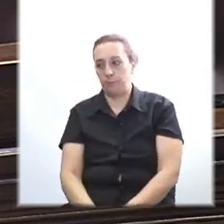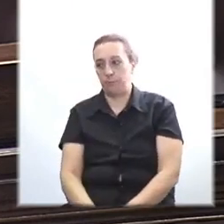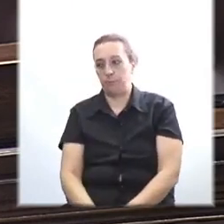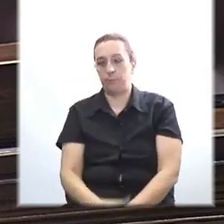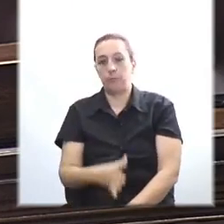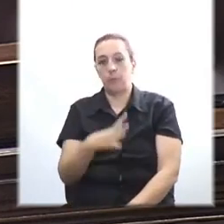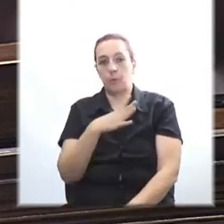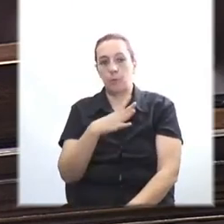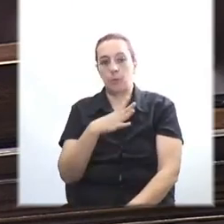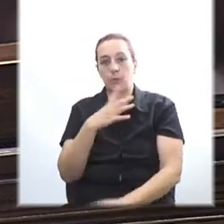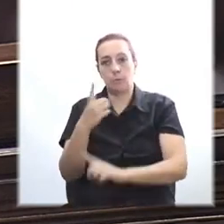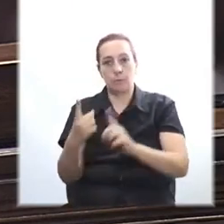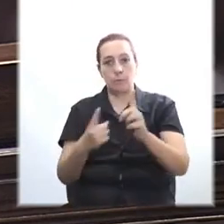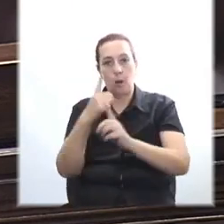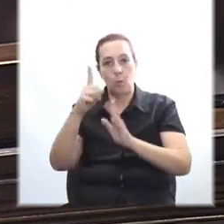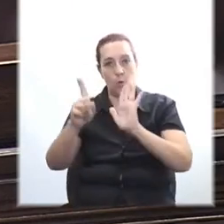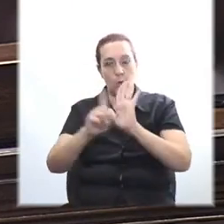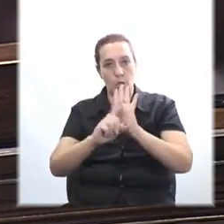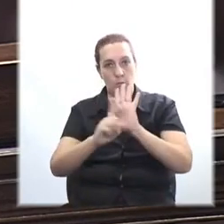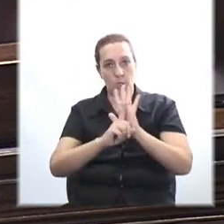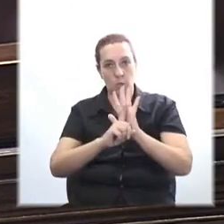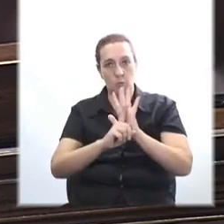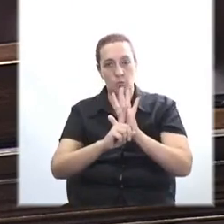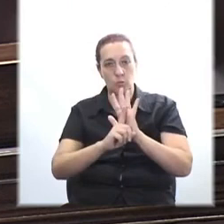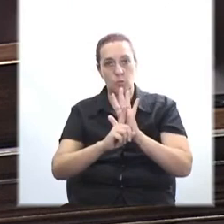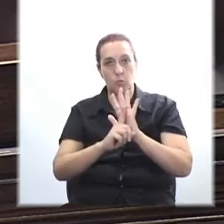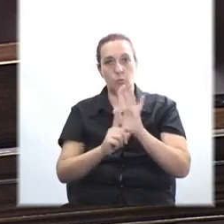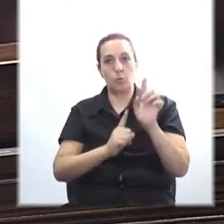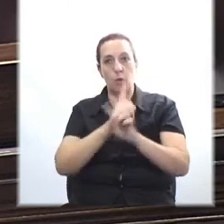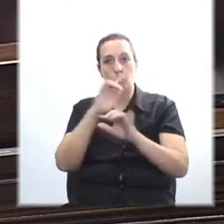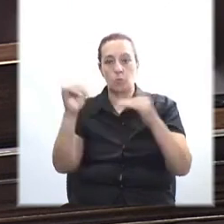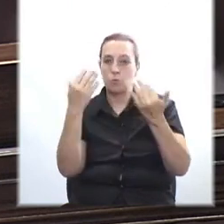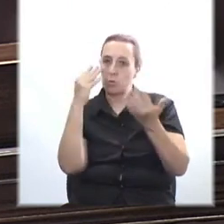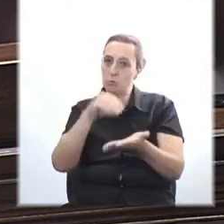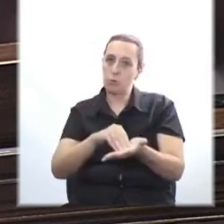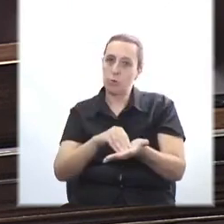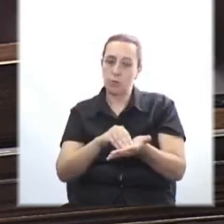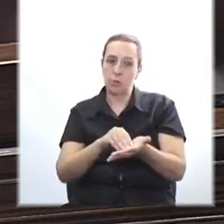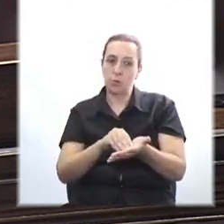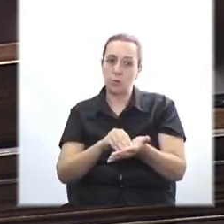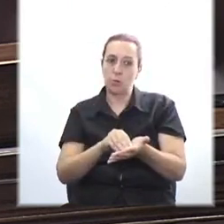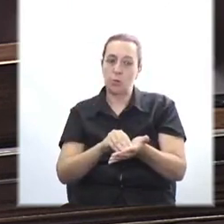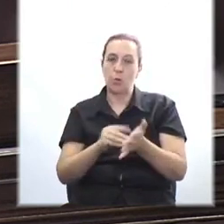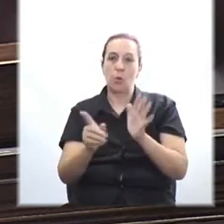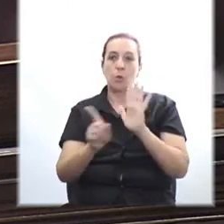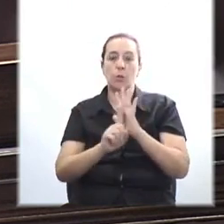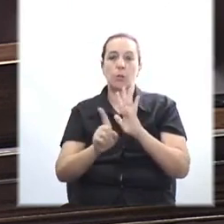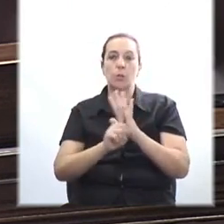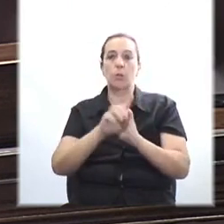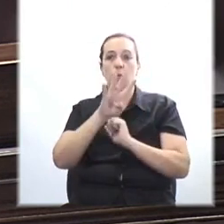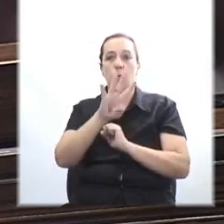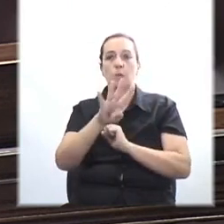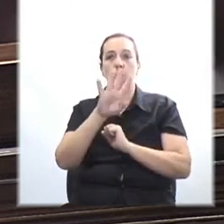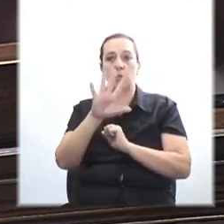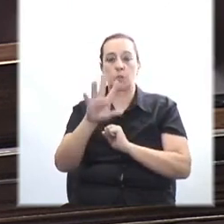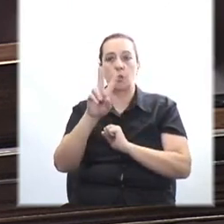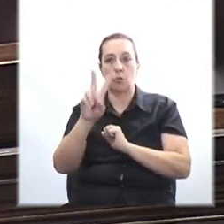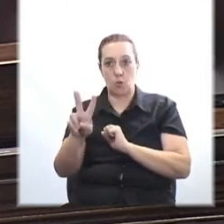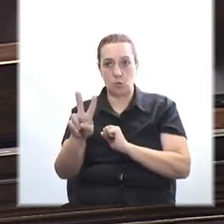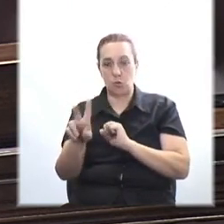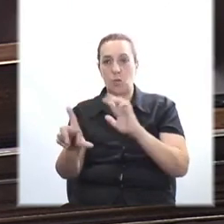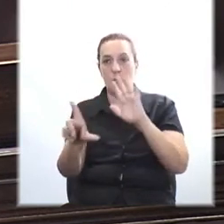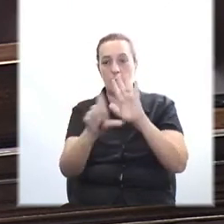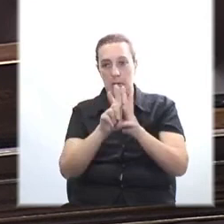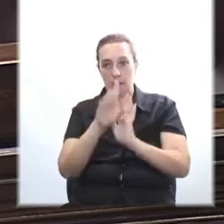una serie de decretos, que algunos se detallaron, como el decreto el 452, que reglamenta la ley forestal,